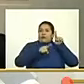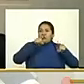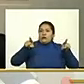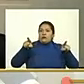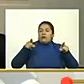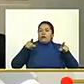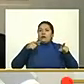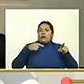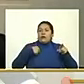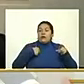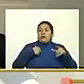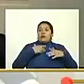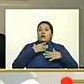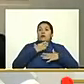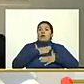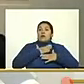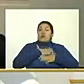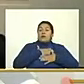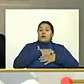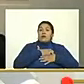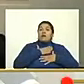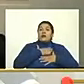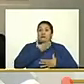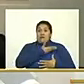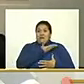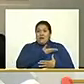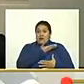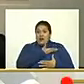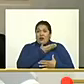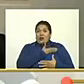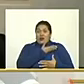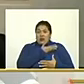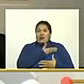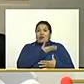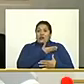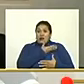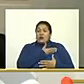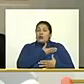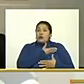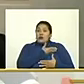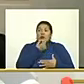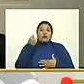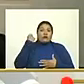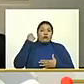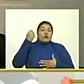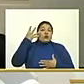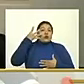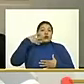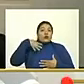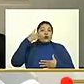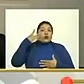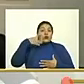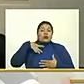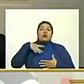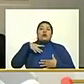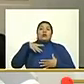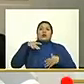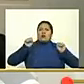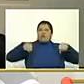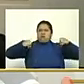escoltas y el cuidado sobre mi señora madre, que hace 4 días una moto de